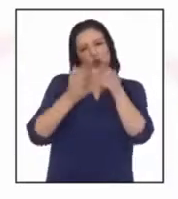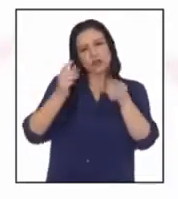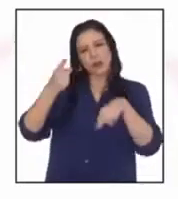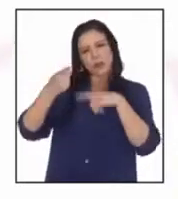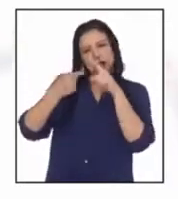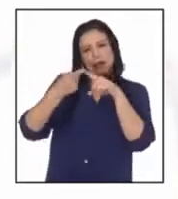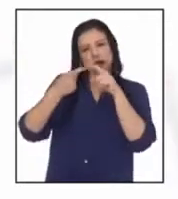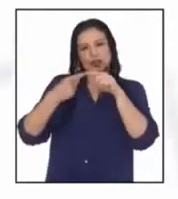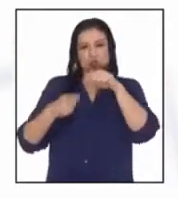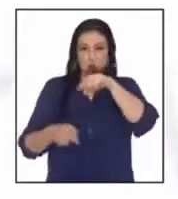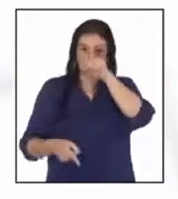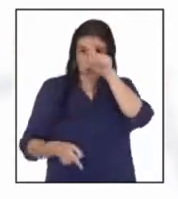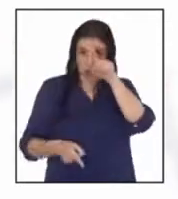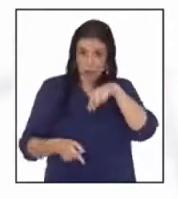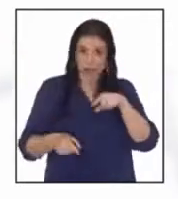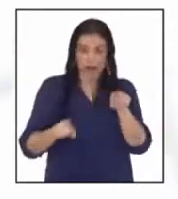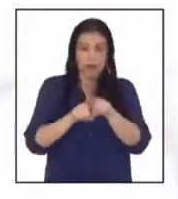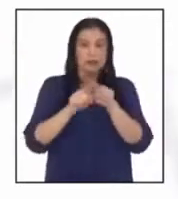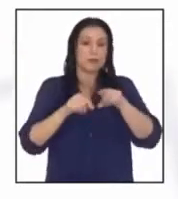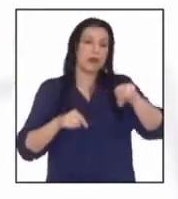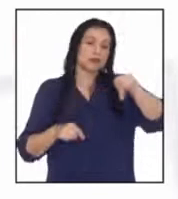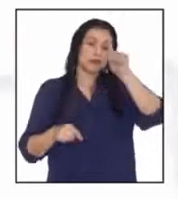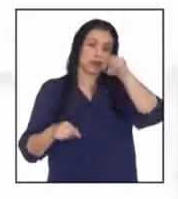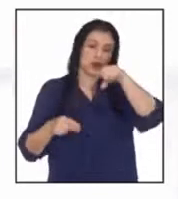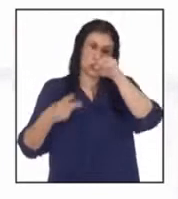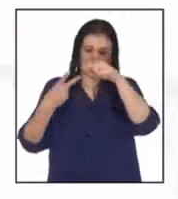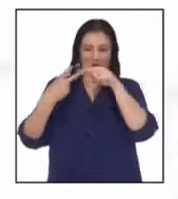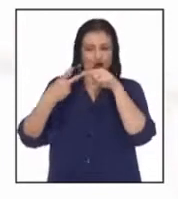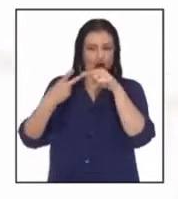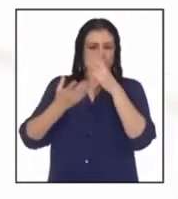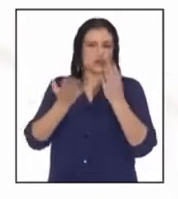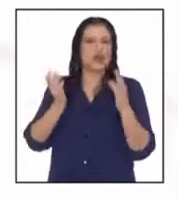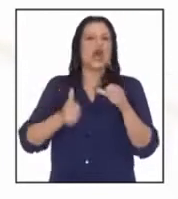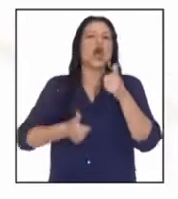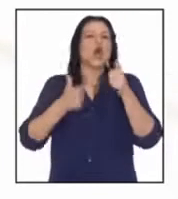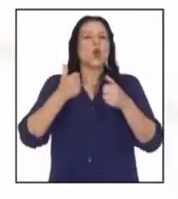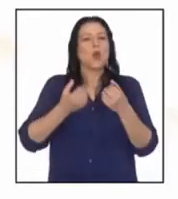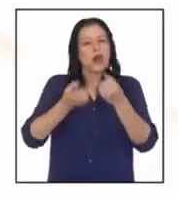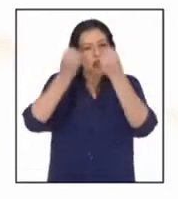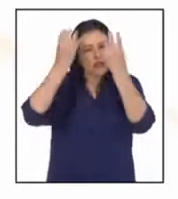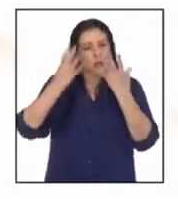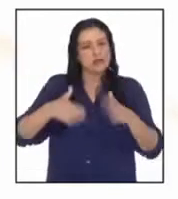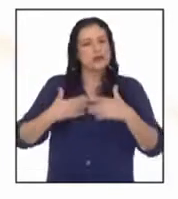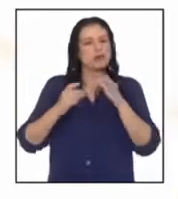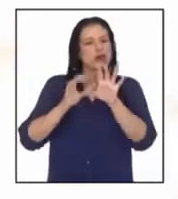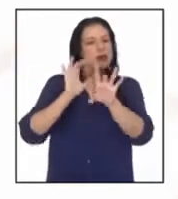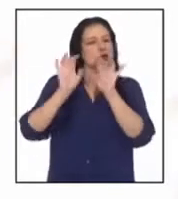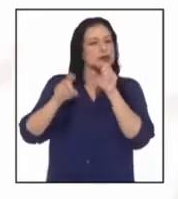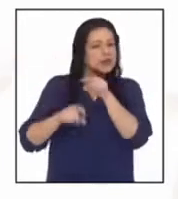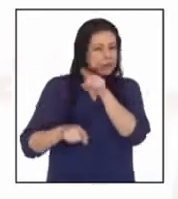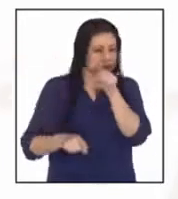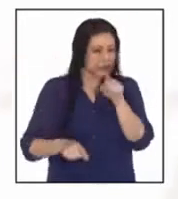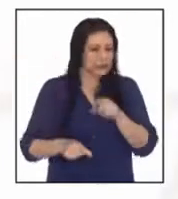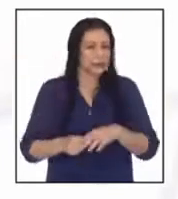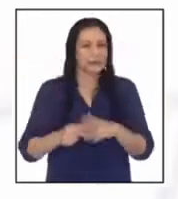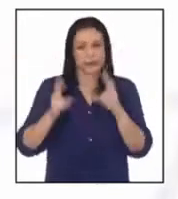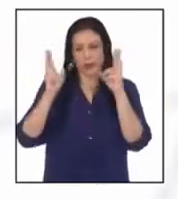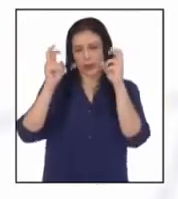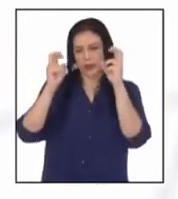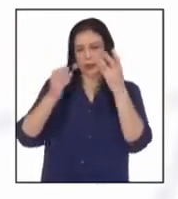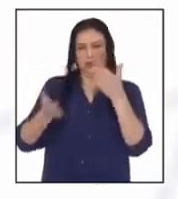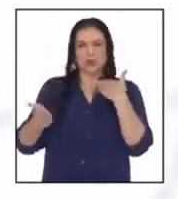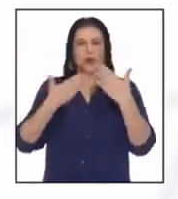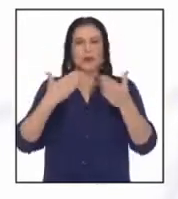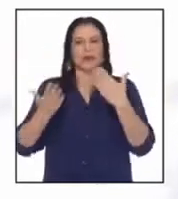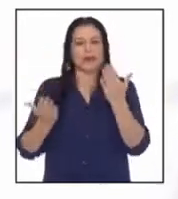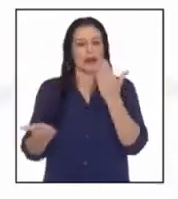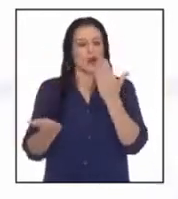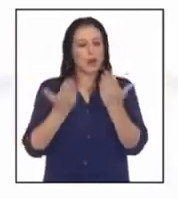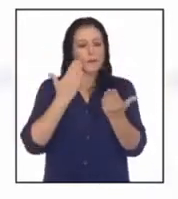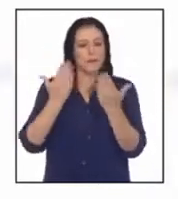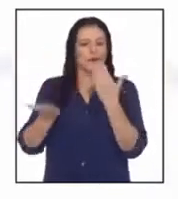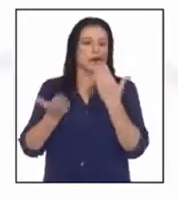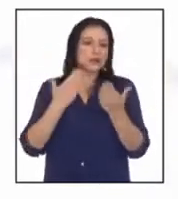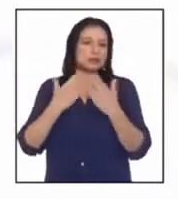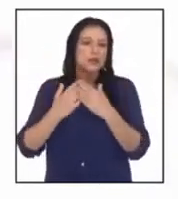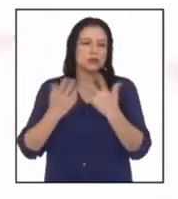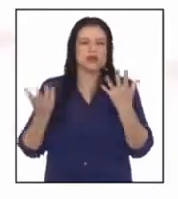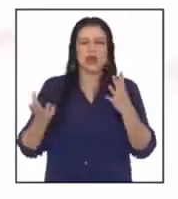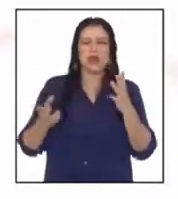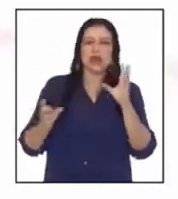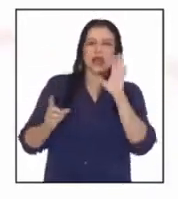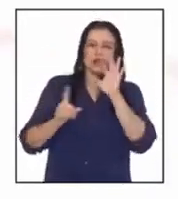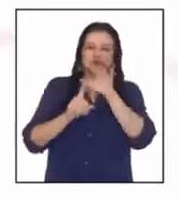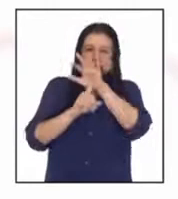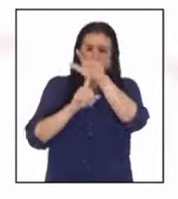un gráfico de barras y un poligonal. ¿Qué información podemos extraer de él? El título se refiere a la comparación de las